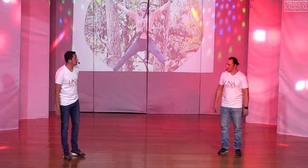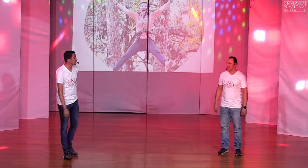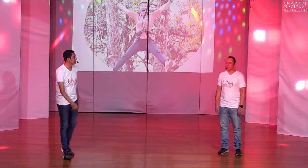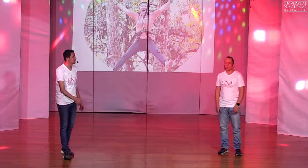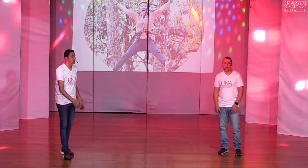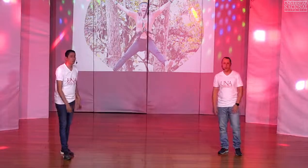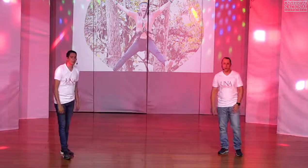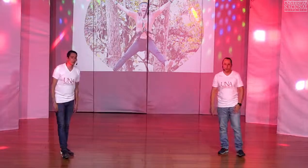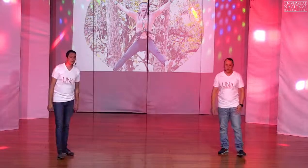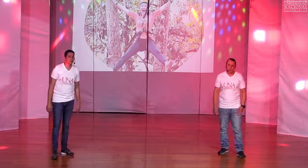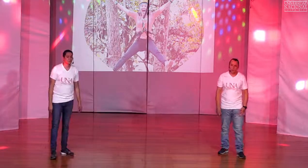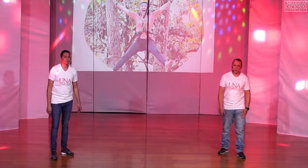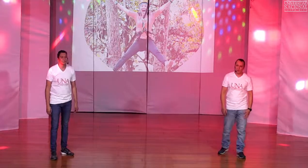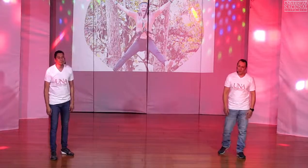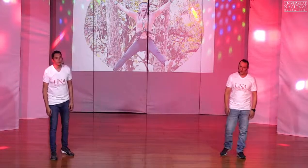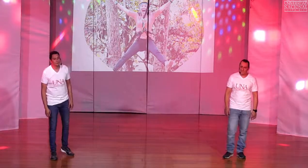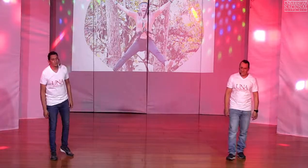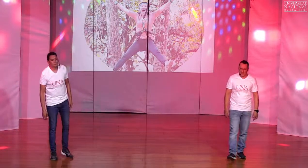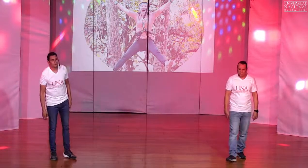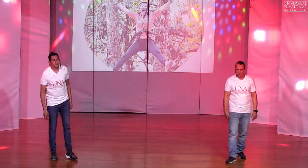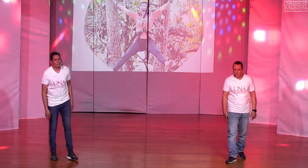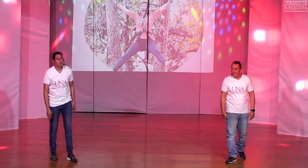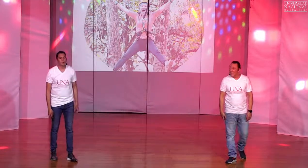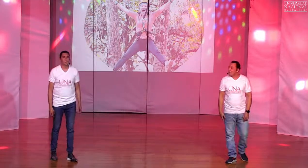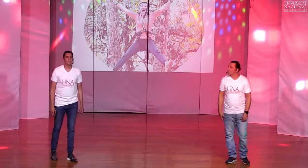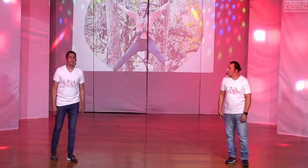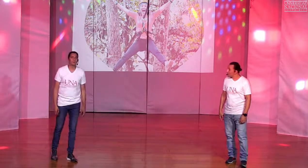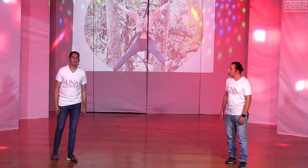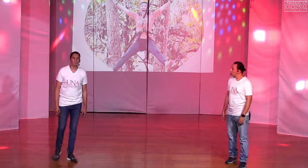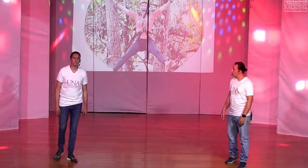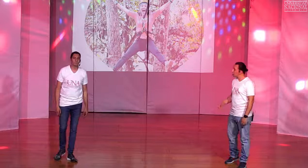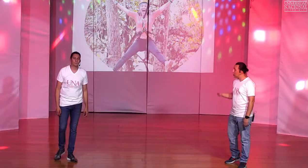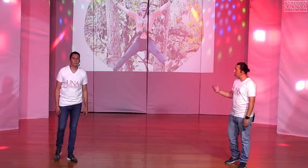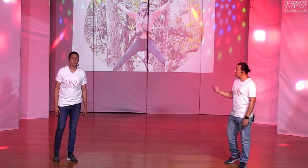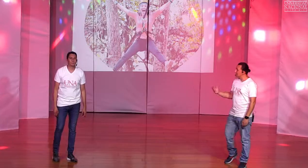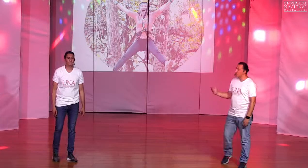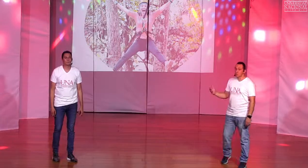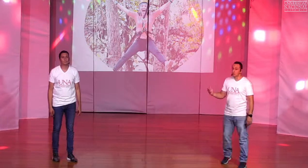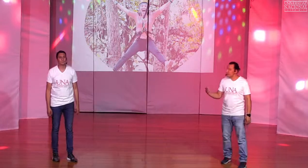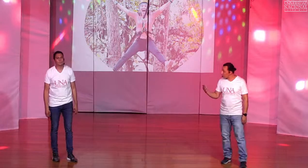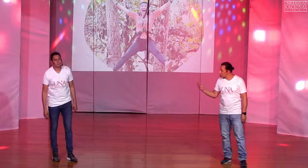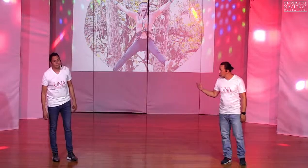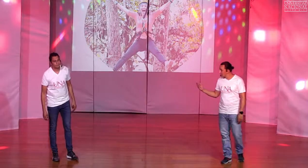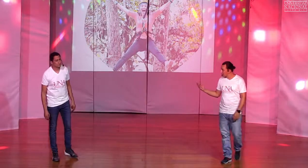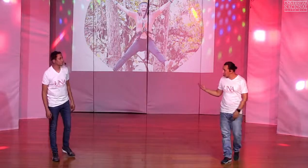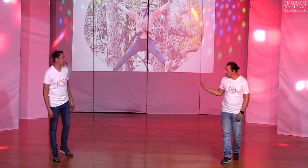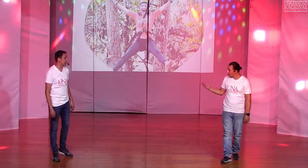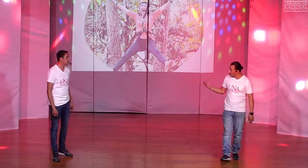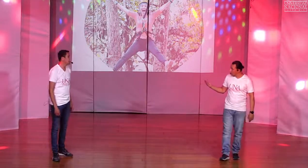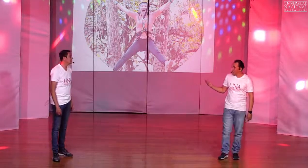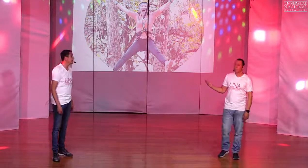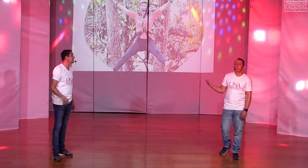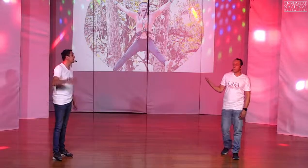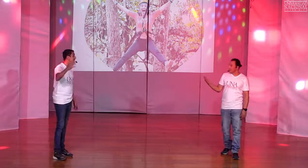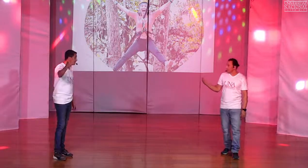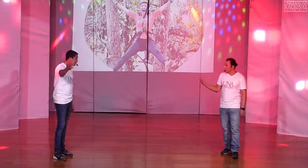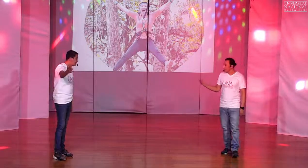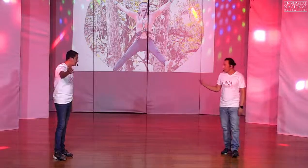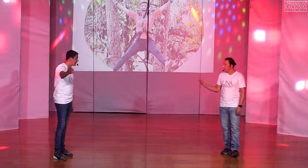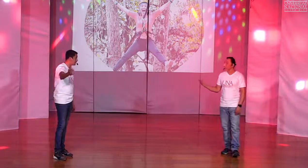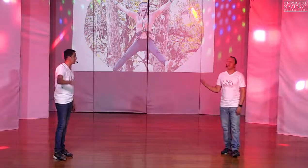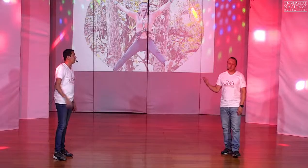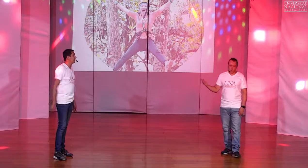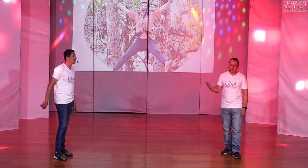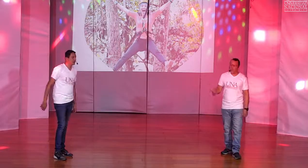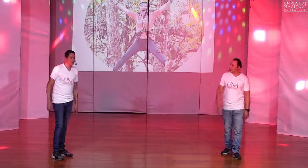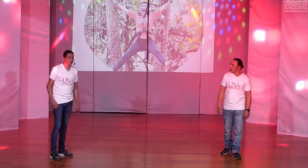www.fiscalia.una.ac.cr. Excelente, amigo. Buenísimo la información de la Fiscalía. Muy bien. Y también los estudiantes tienen muchos derechos, ¿verdad que sí? Claro. Y tiene quien los